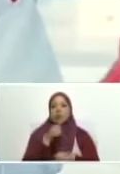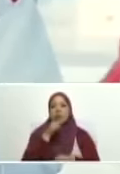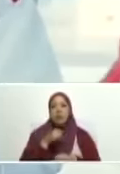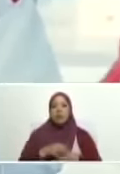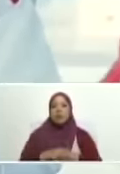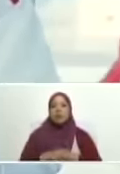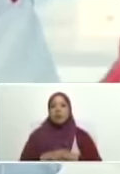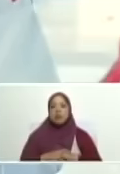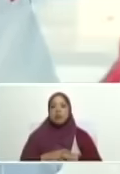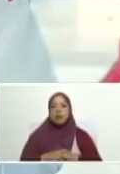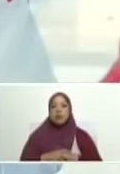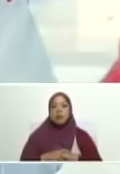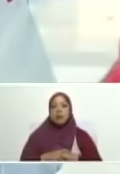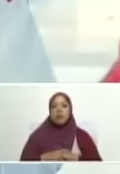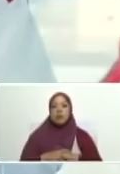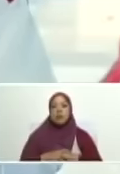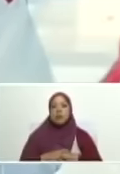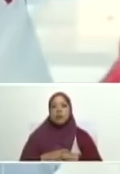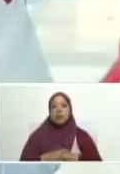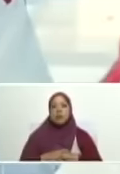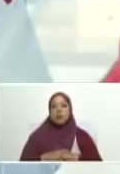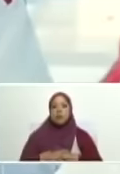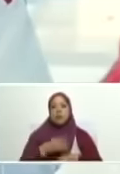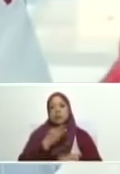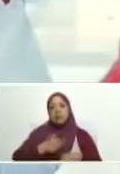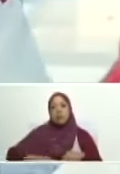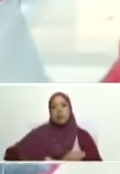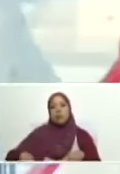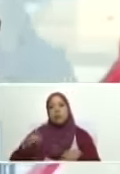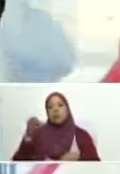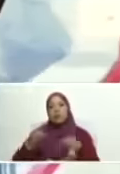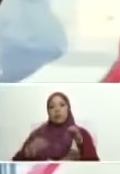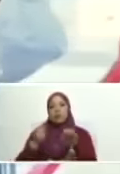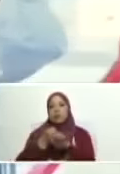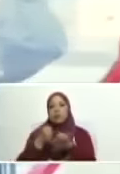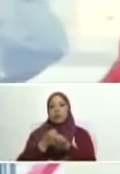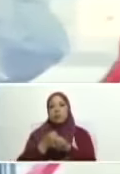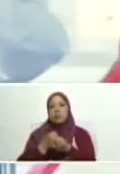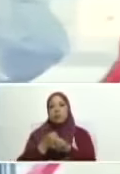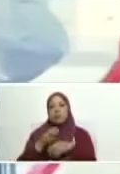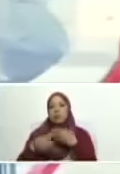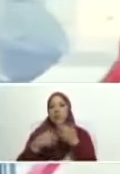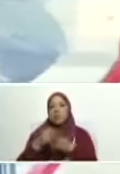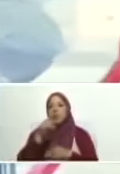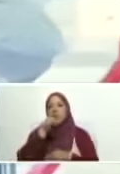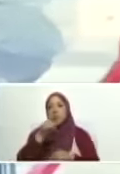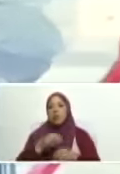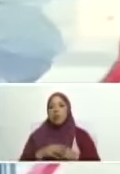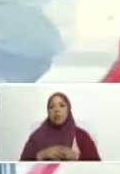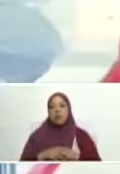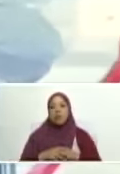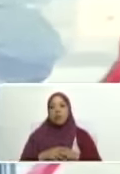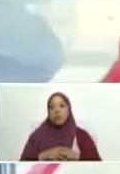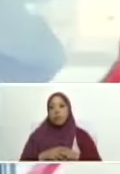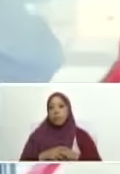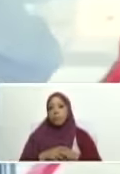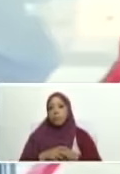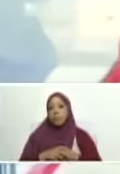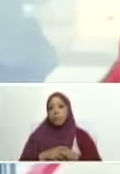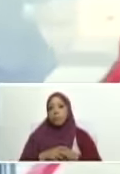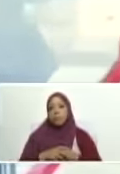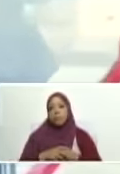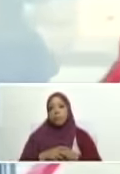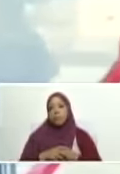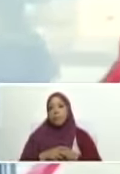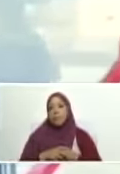¿quién dijo que La Guaira es lejos? Claro, eso es una expresión cada vez que a uno lo agarran en algo, entonces te preguntan, ¿cómo tú sabes que La Guaira es lejos? ¿Cómo